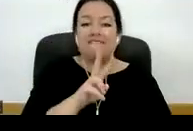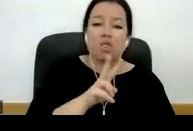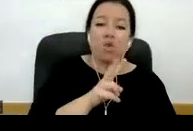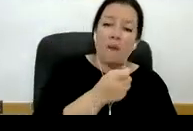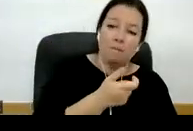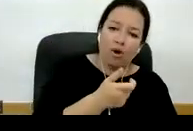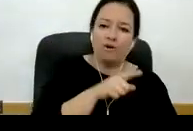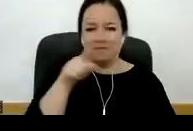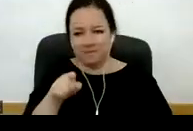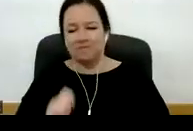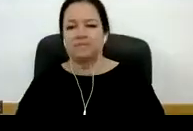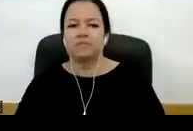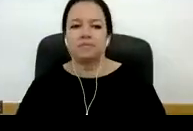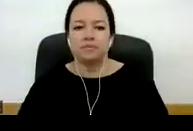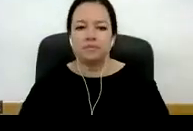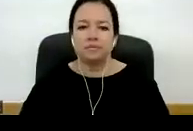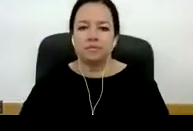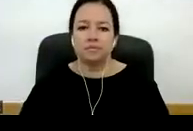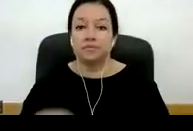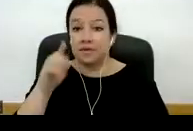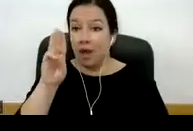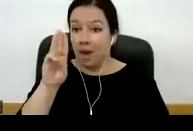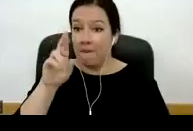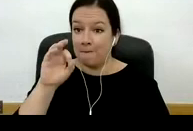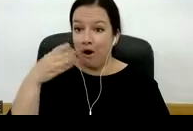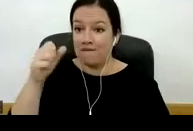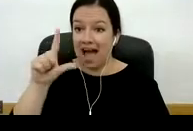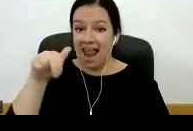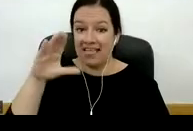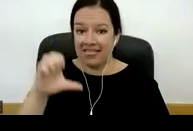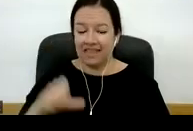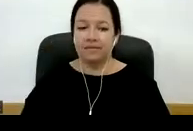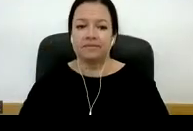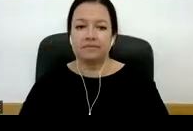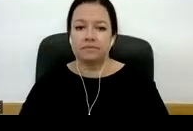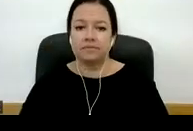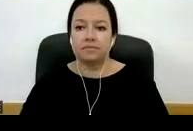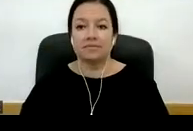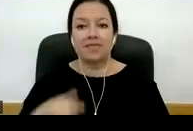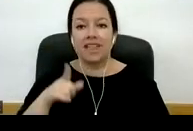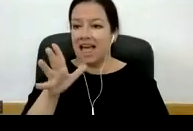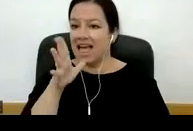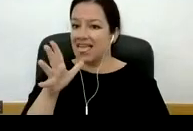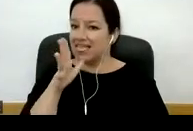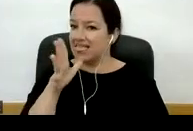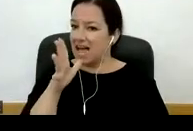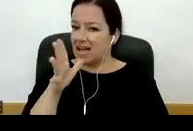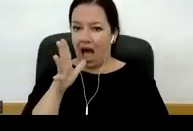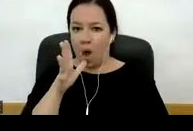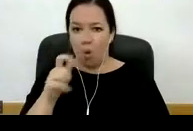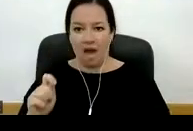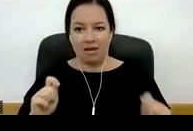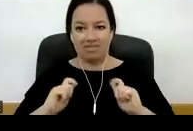fresca. El ProBalance. El ProBalance, en la hidratación, en el aumento de hidratación